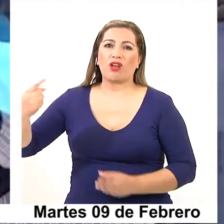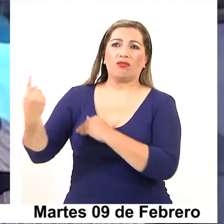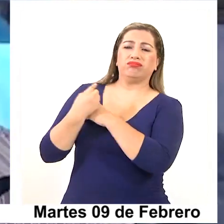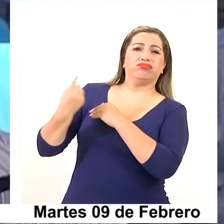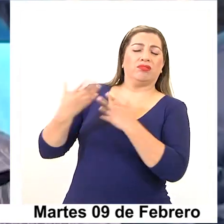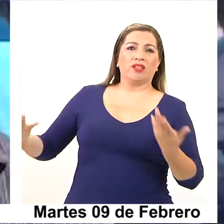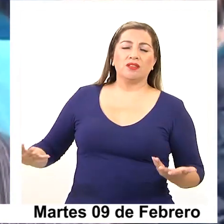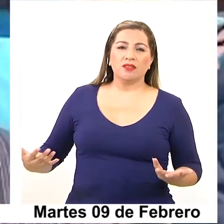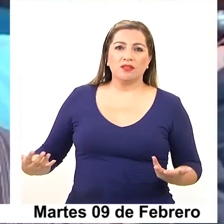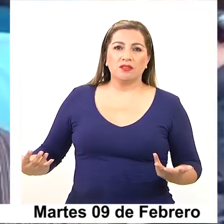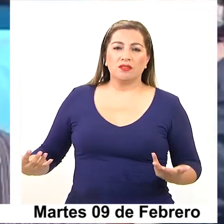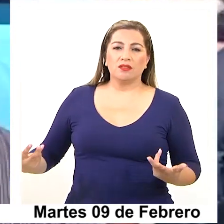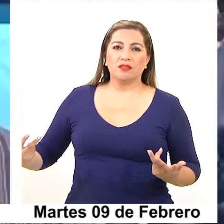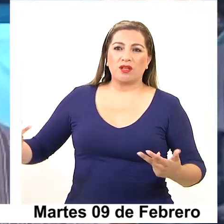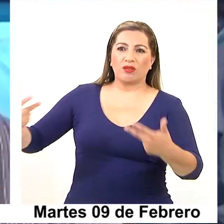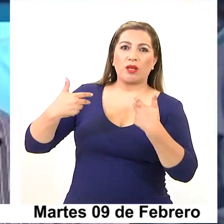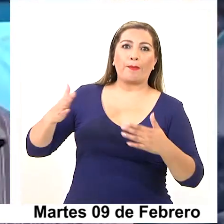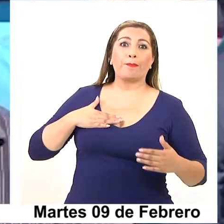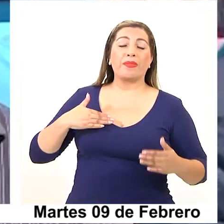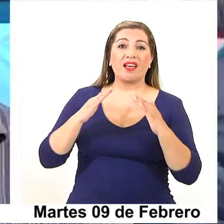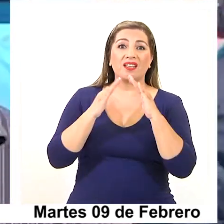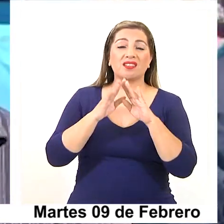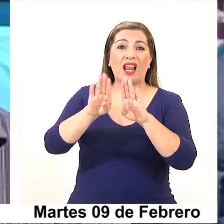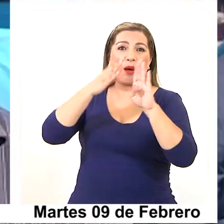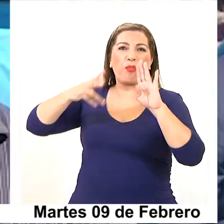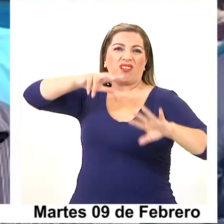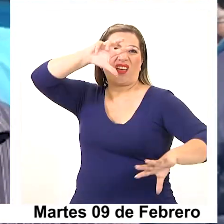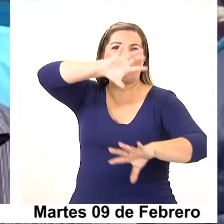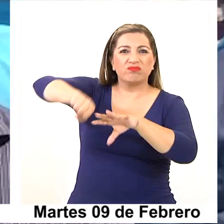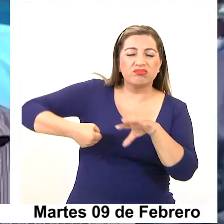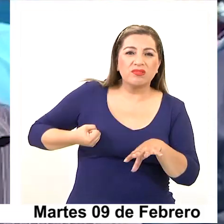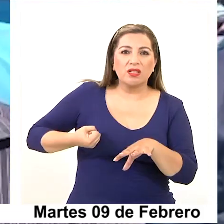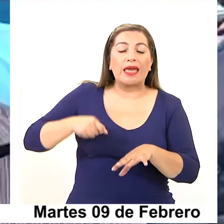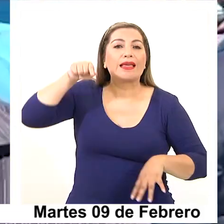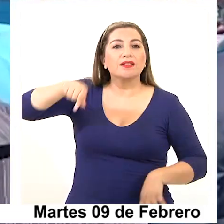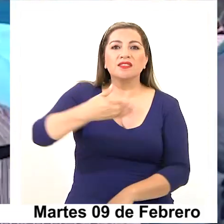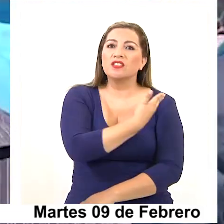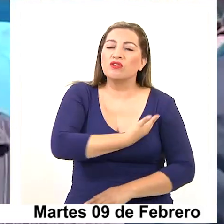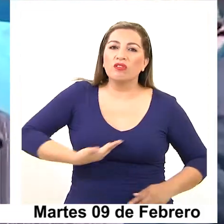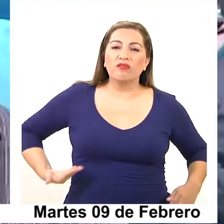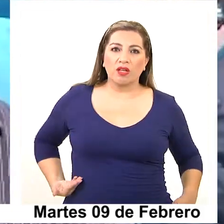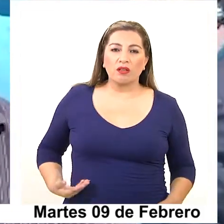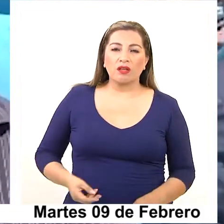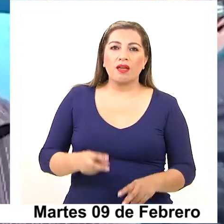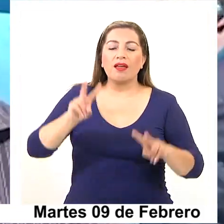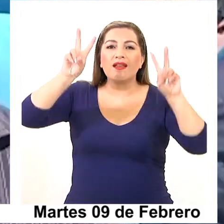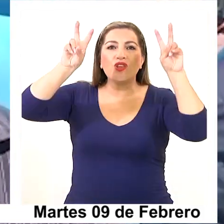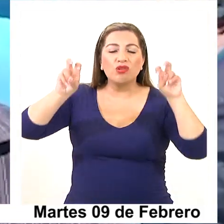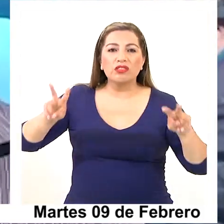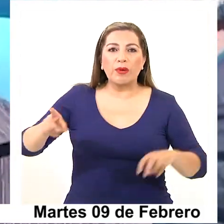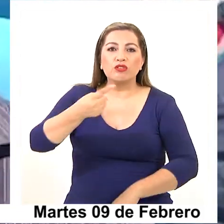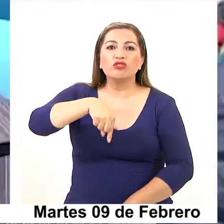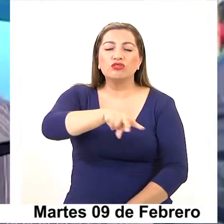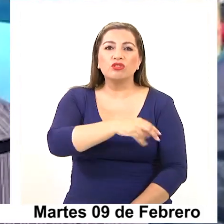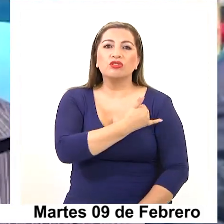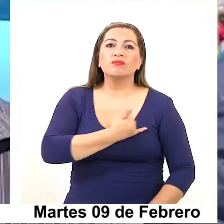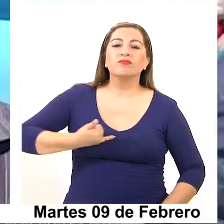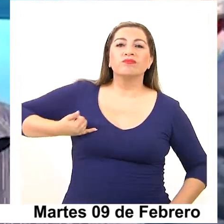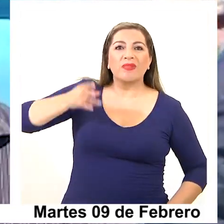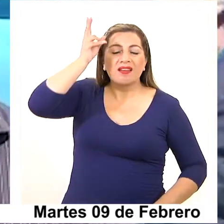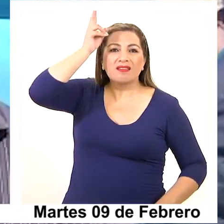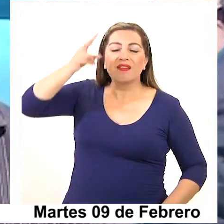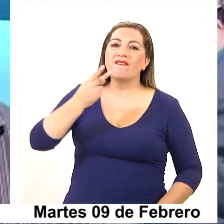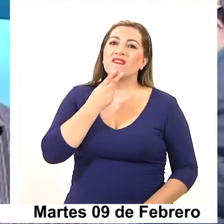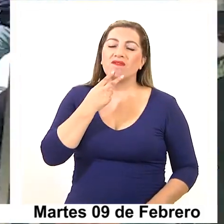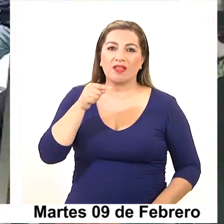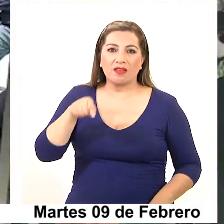puerta, entrados, rompió las puertas. Pero yo creo que este gobierno debía ver los temas como vivimos la comunidad indígena en